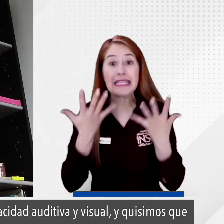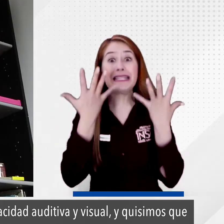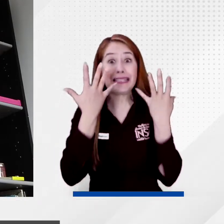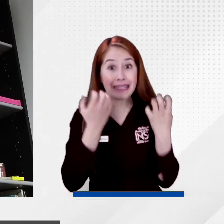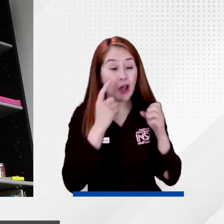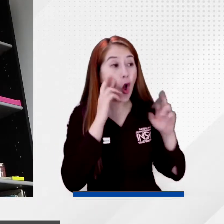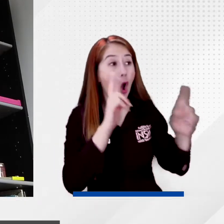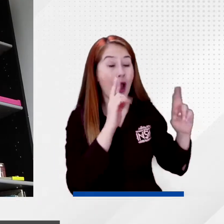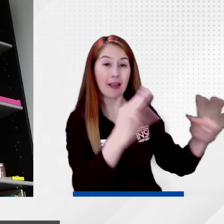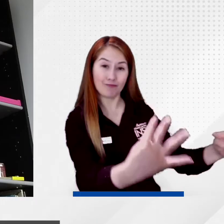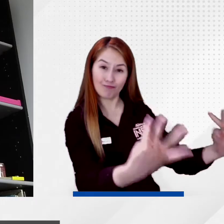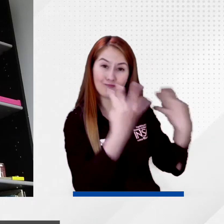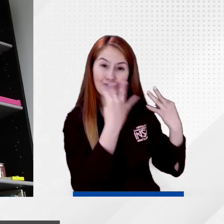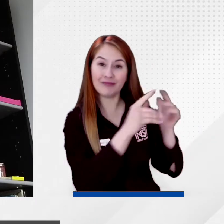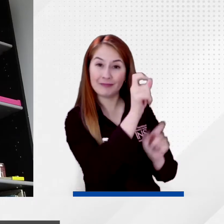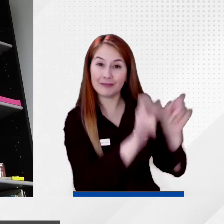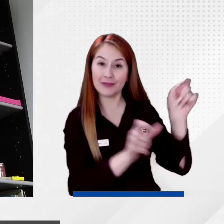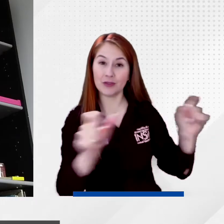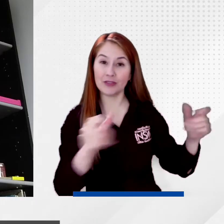el teatro